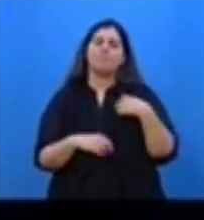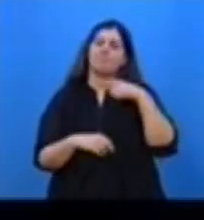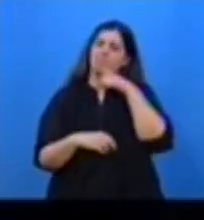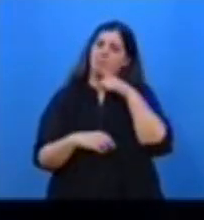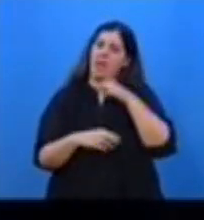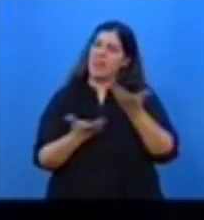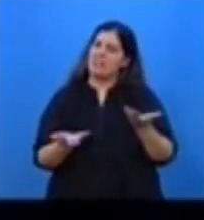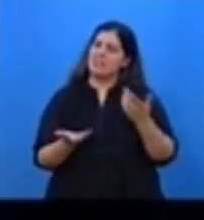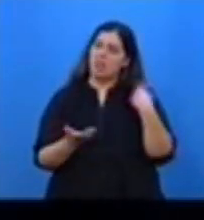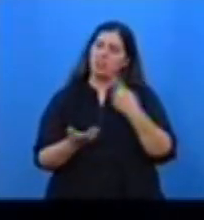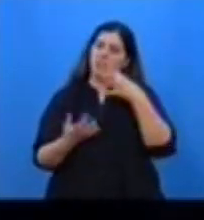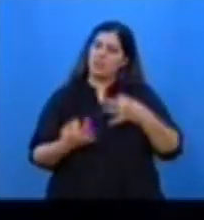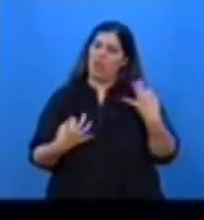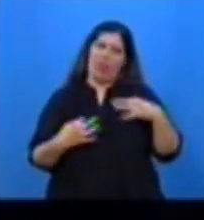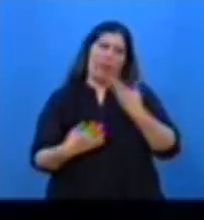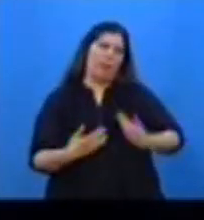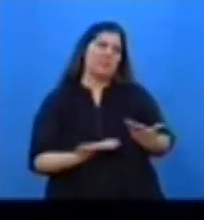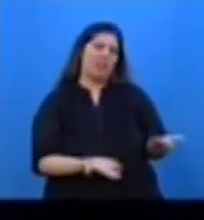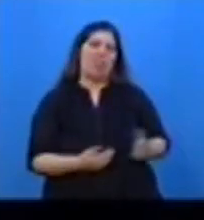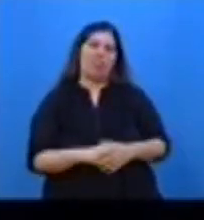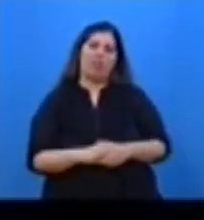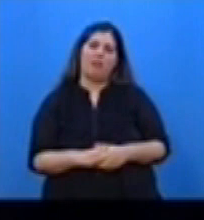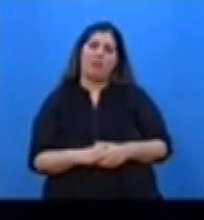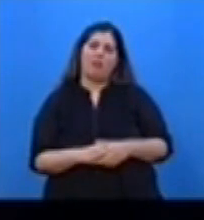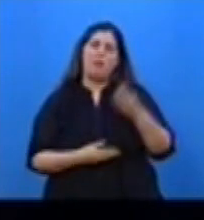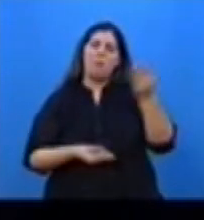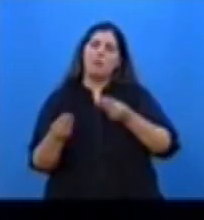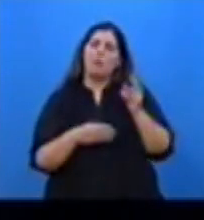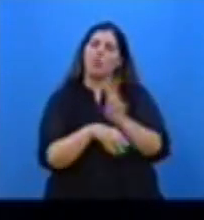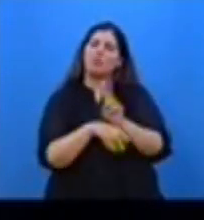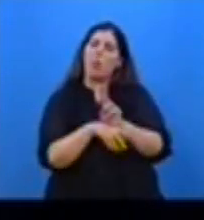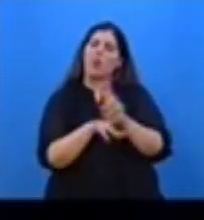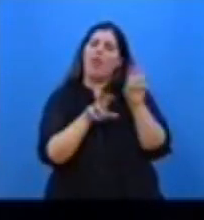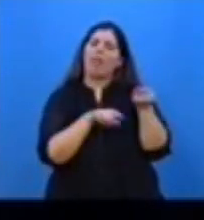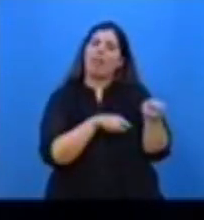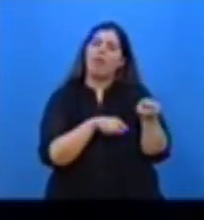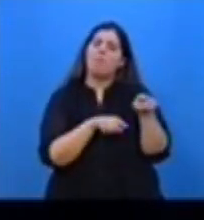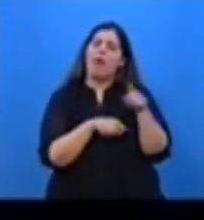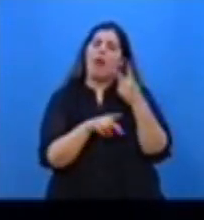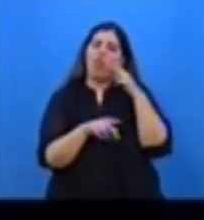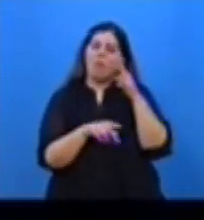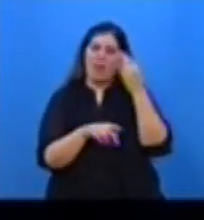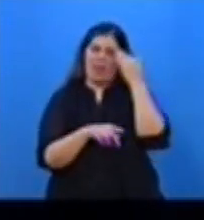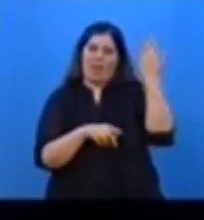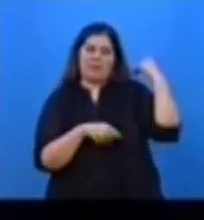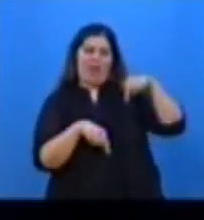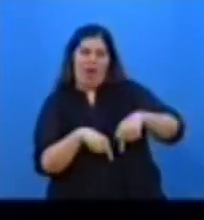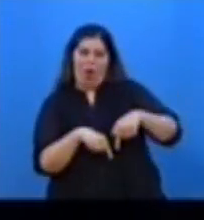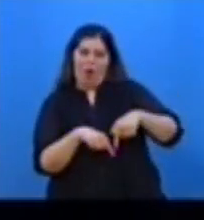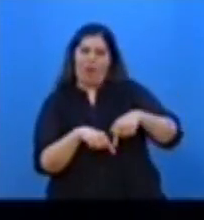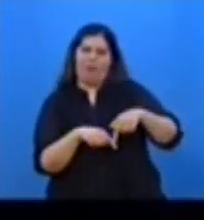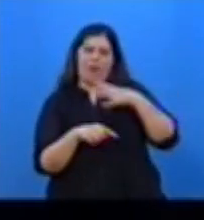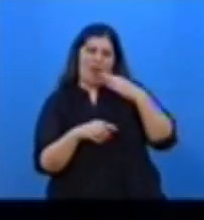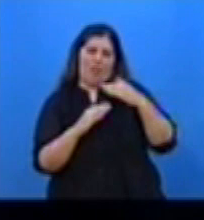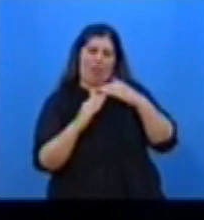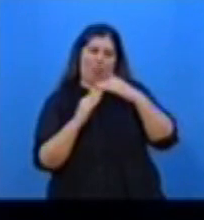que tenemos que ser serios presidentes del presupuesto de seguridad en relación al presupuesto del año 2015 cayó en términos